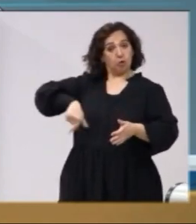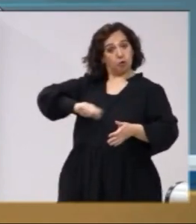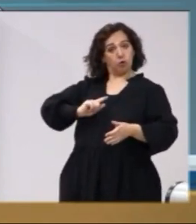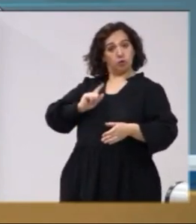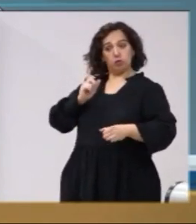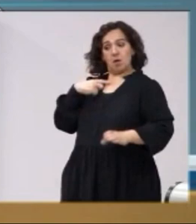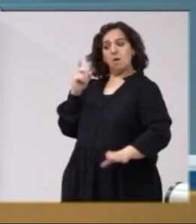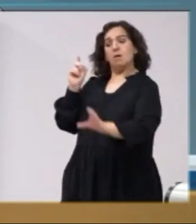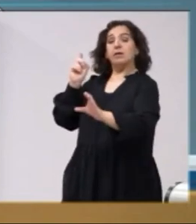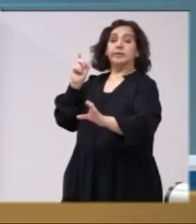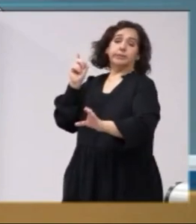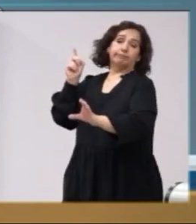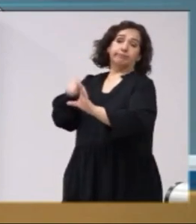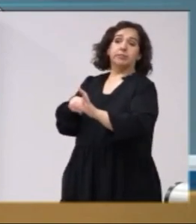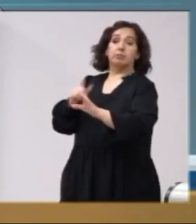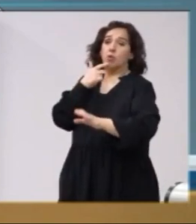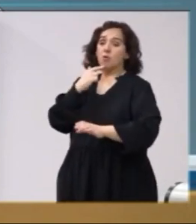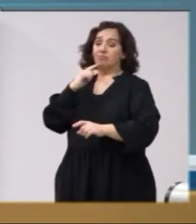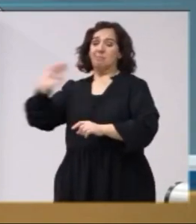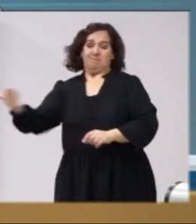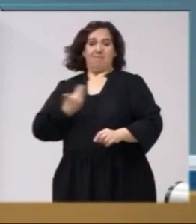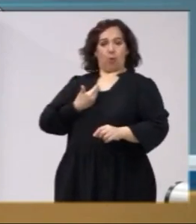como perjudicado,